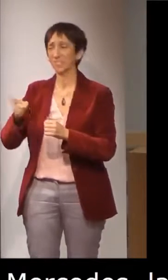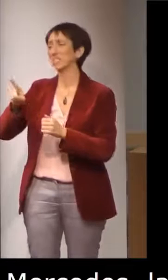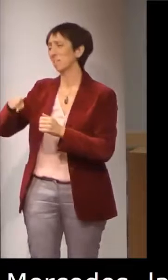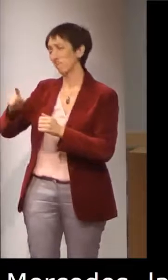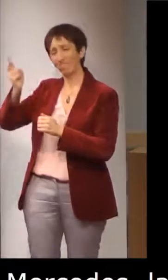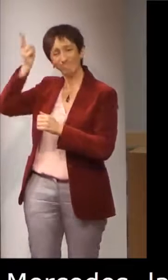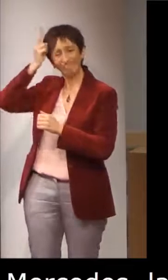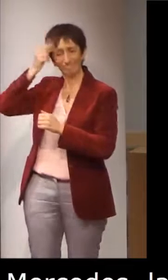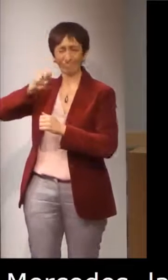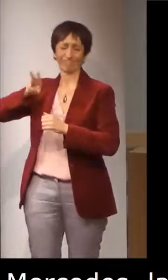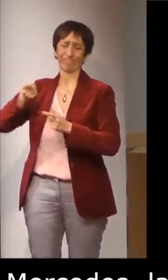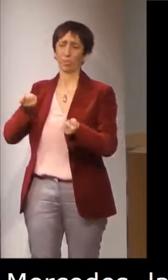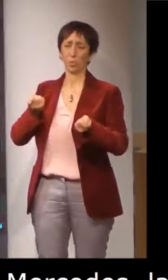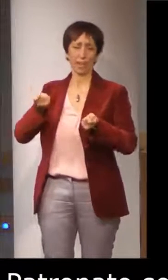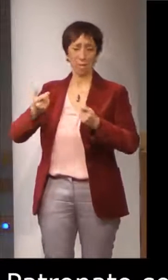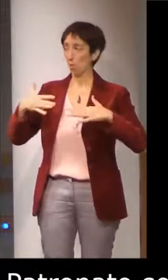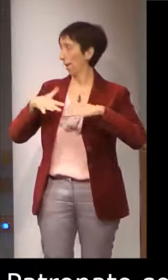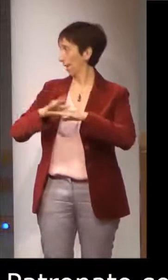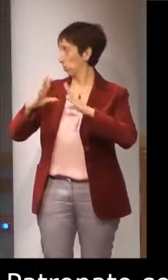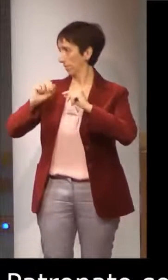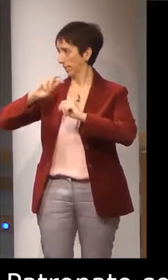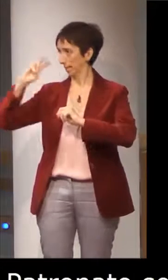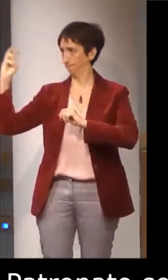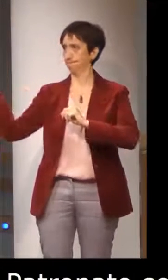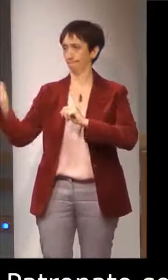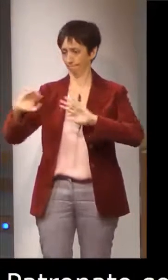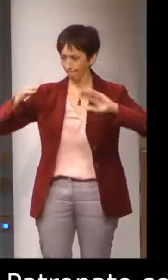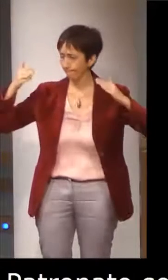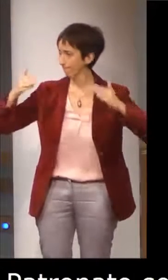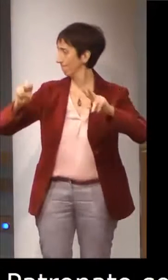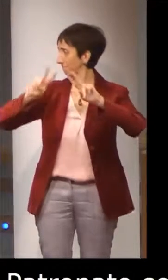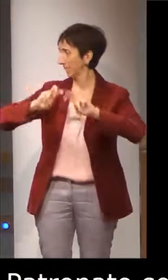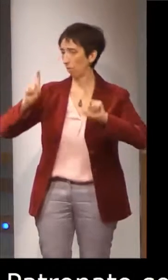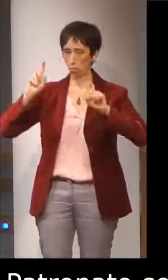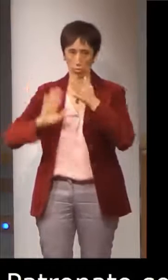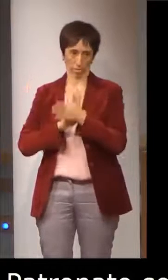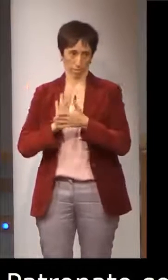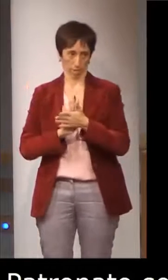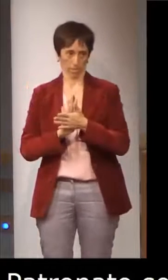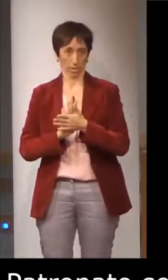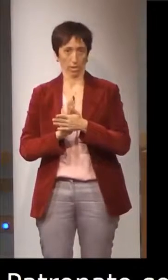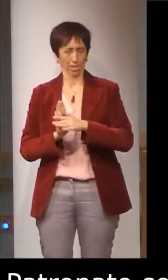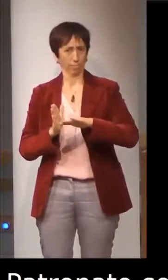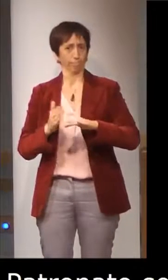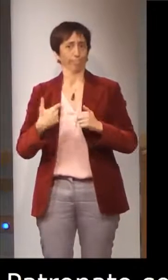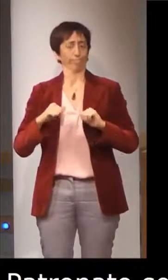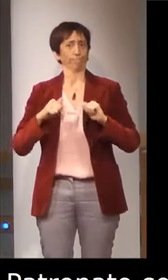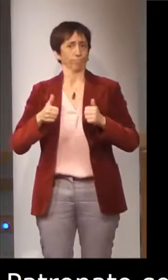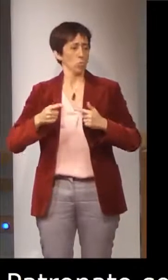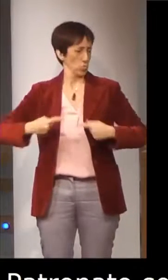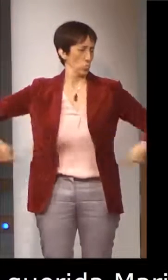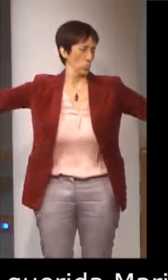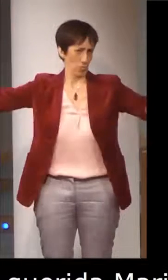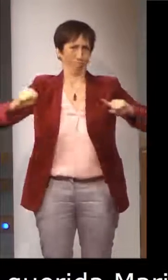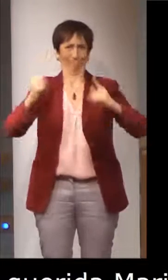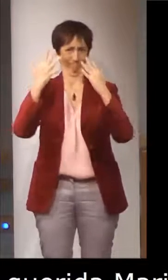La directora del CENELSE y también a Mariano, es el coordinador de la red interuniversitaria para la investigación y la docencia de las lenguas de signos